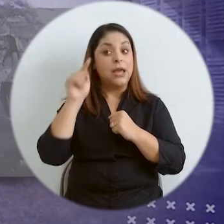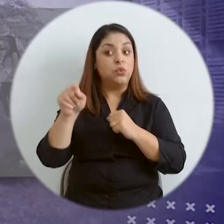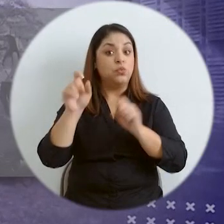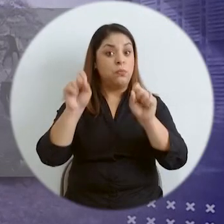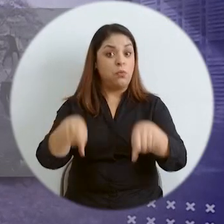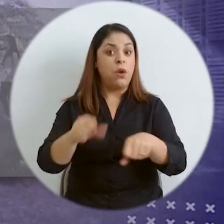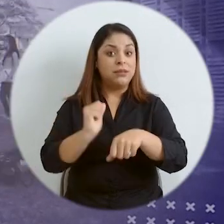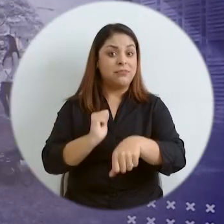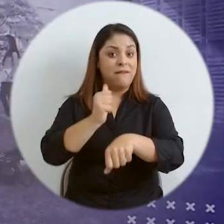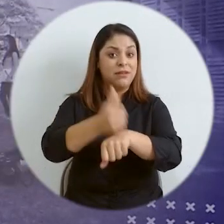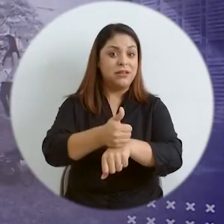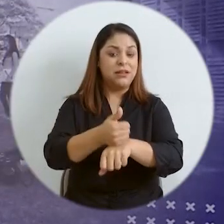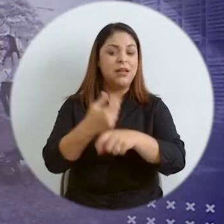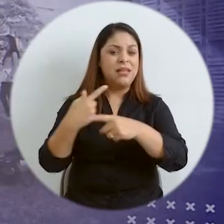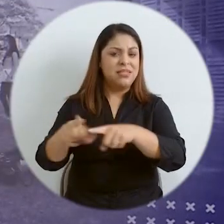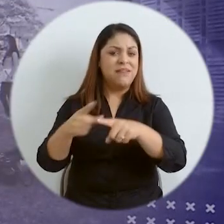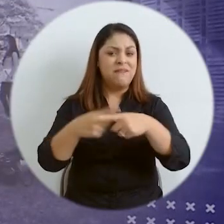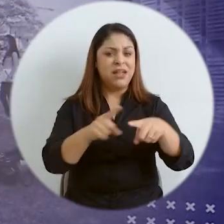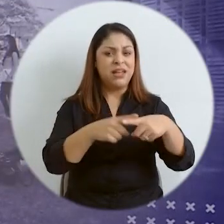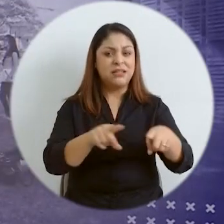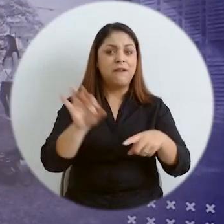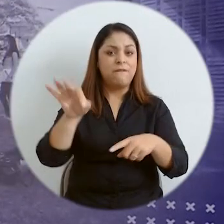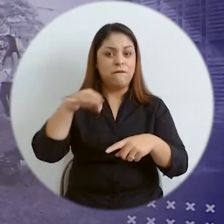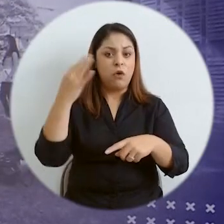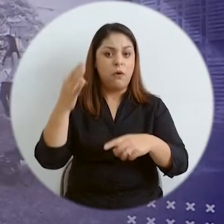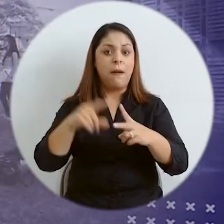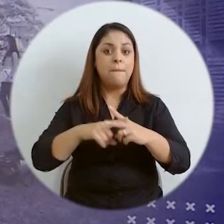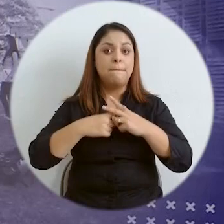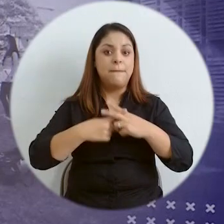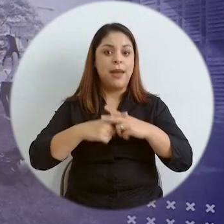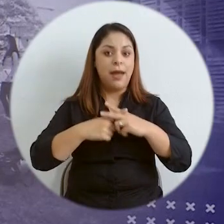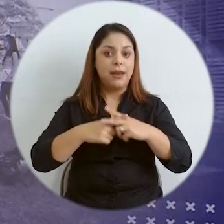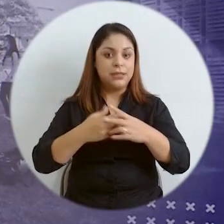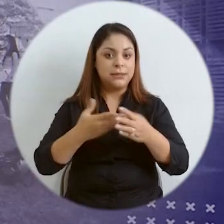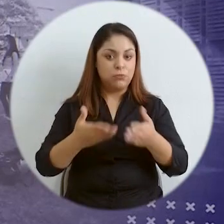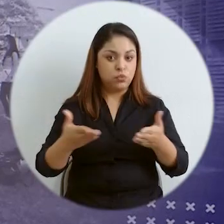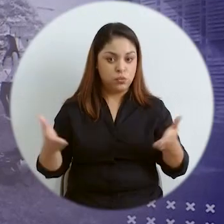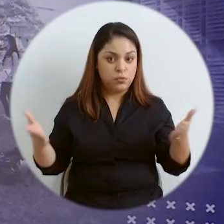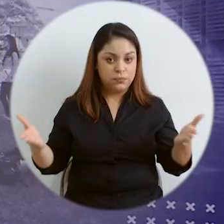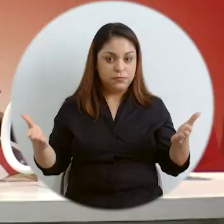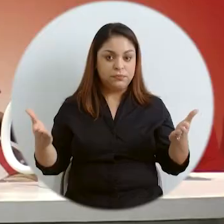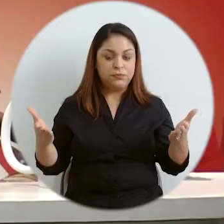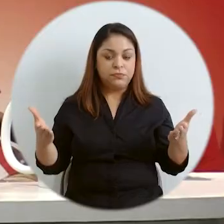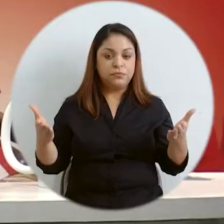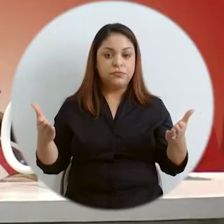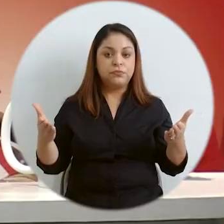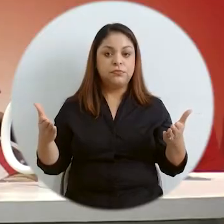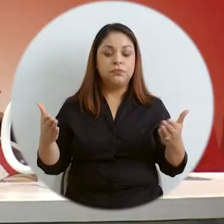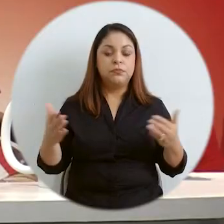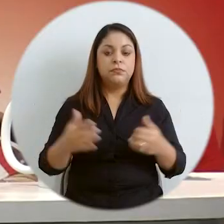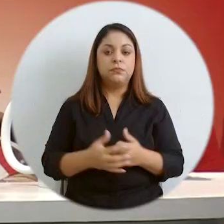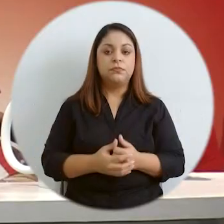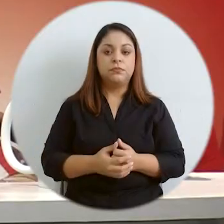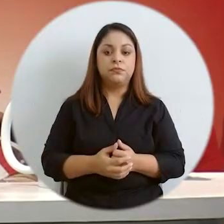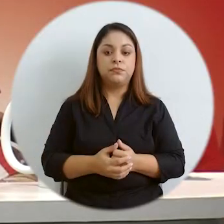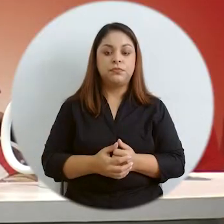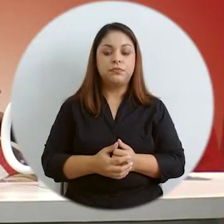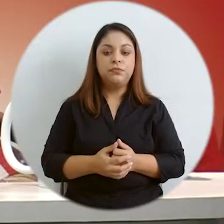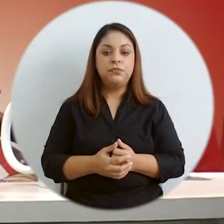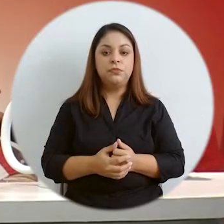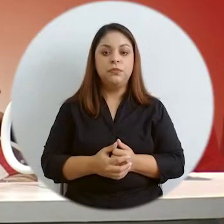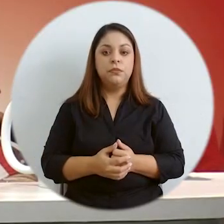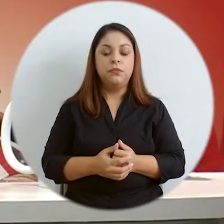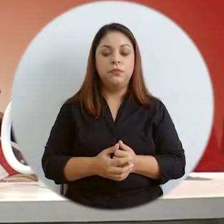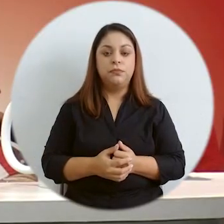se pueden establecer distintos tipos de mecanismos de de equiparación o de reducción de